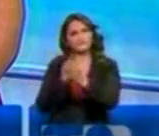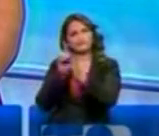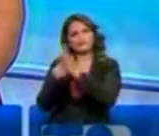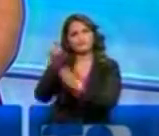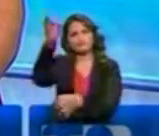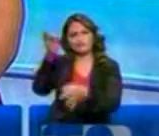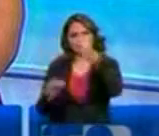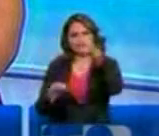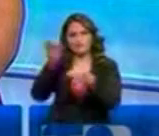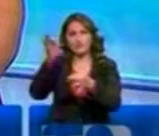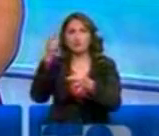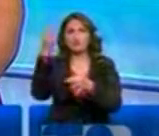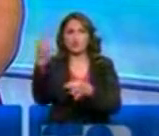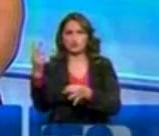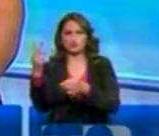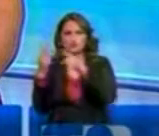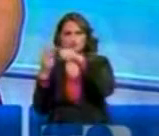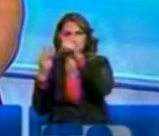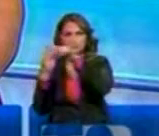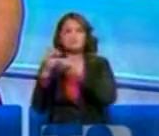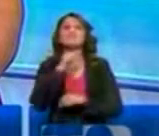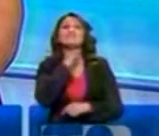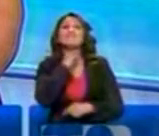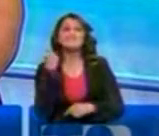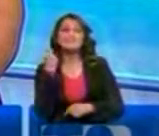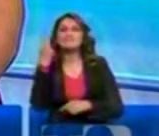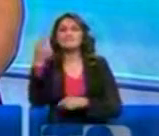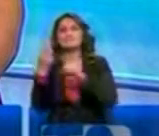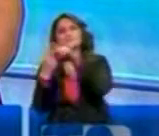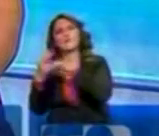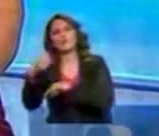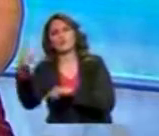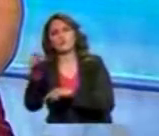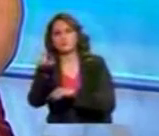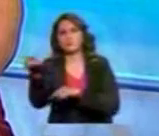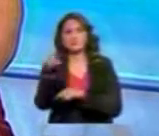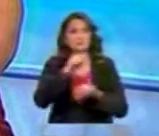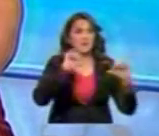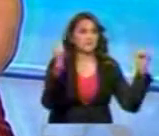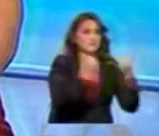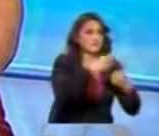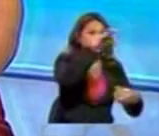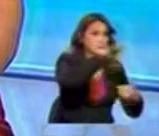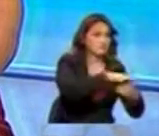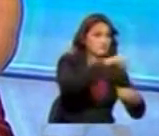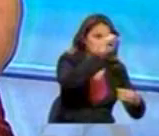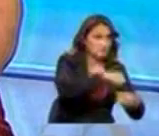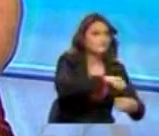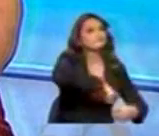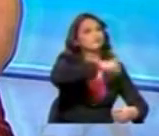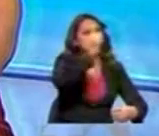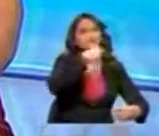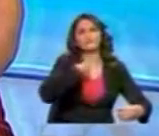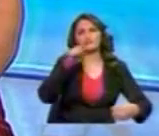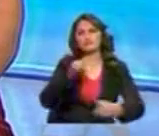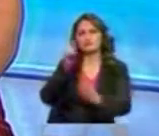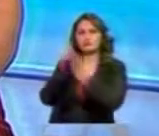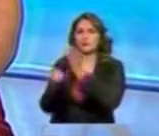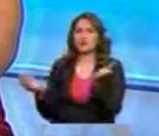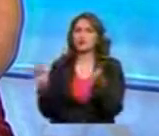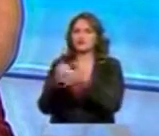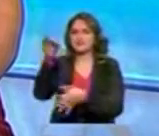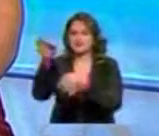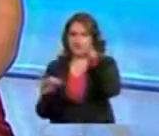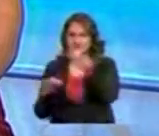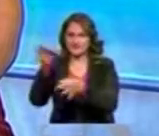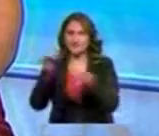consejero Walter Gómez. La resolución fue aprobada de manera unánime con el voto de los 10 asambleístas que acudieron a la sesión que se realizó en